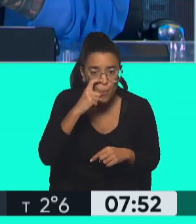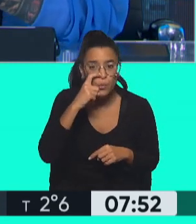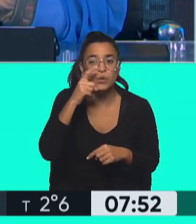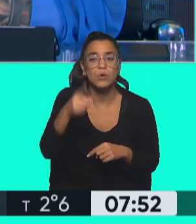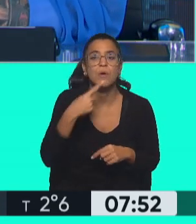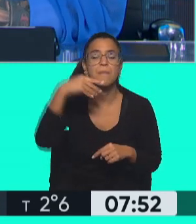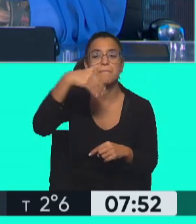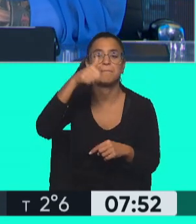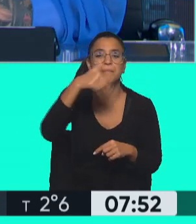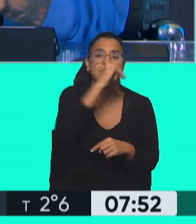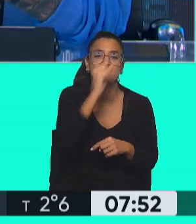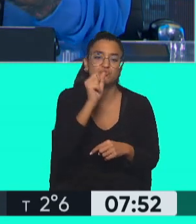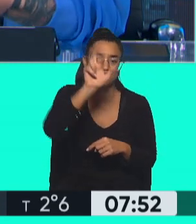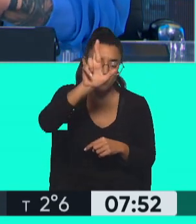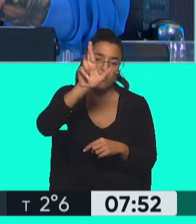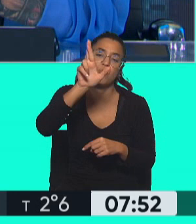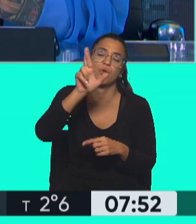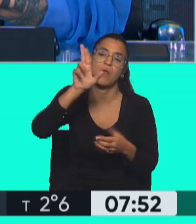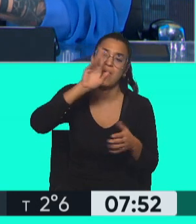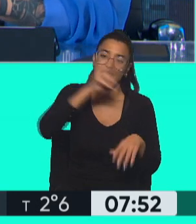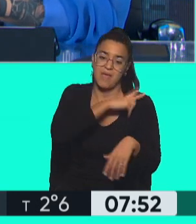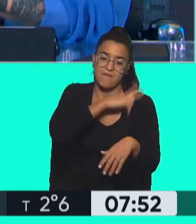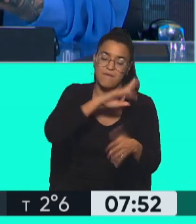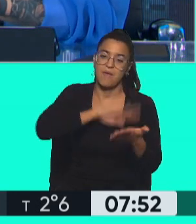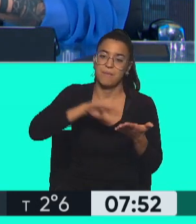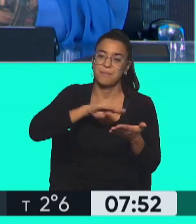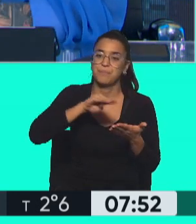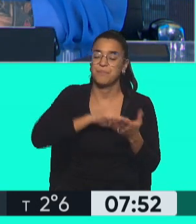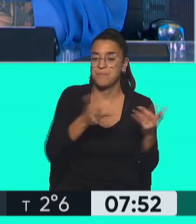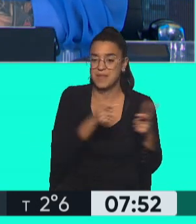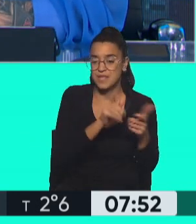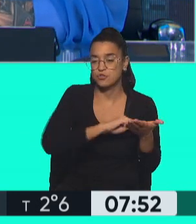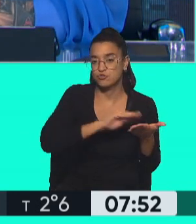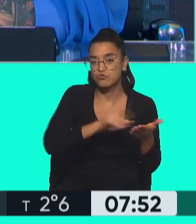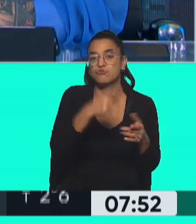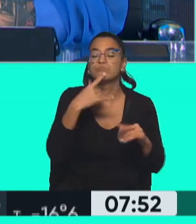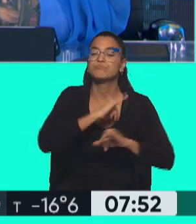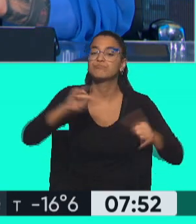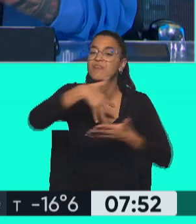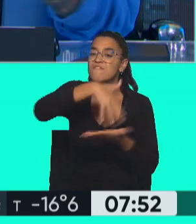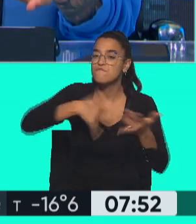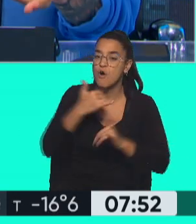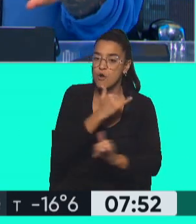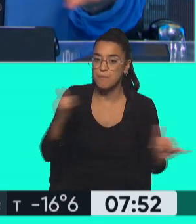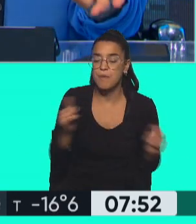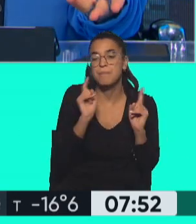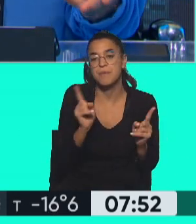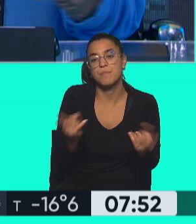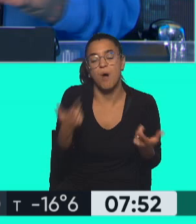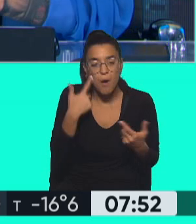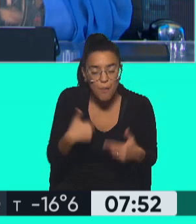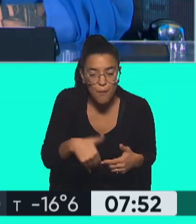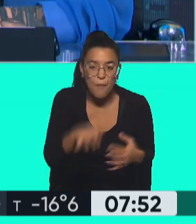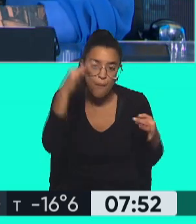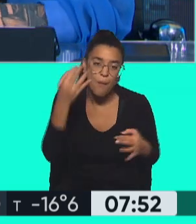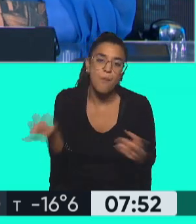en juan mansur el jefe de gabinete ofreciendo su informe claro como el jefe de gabinete de ministros con lo que ella se interpreta que será